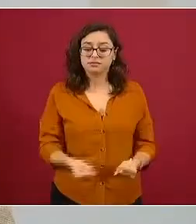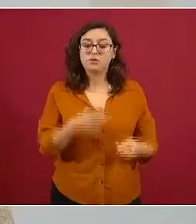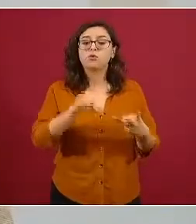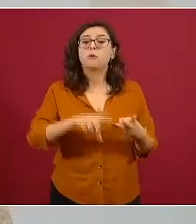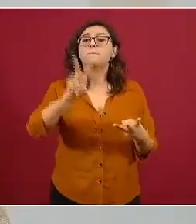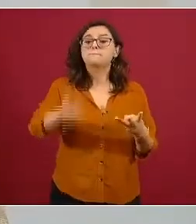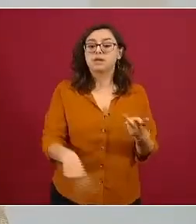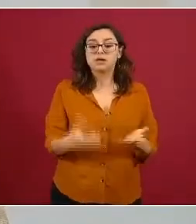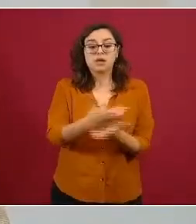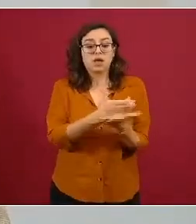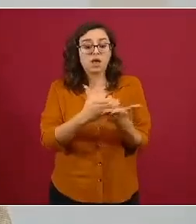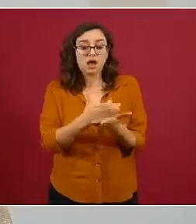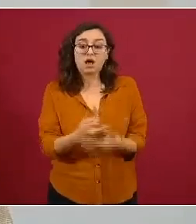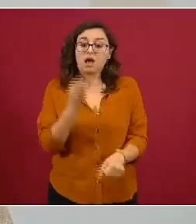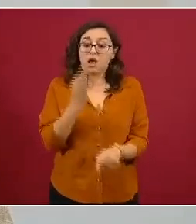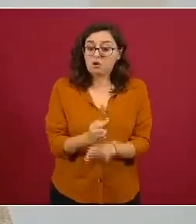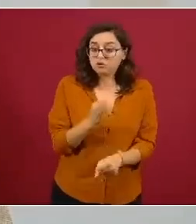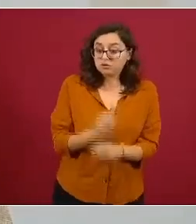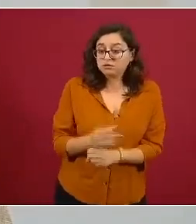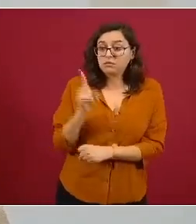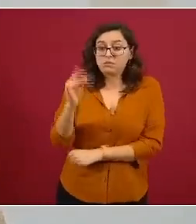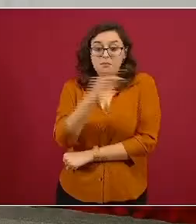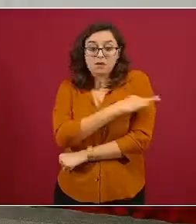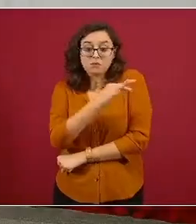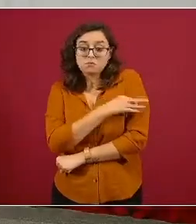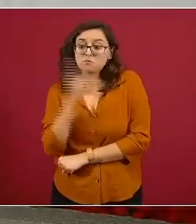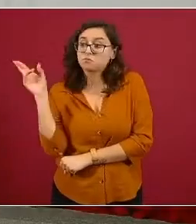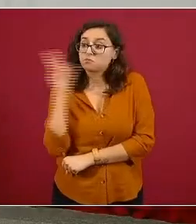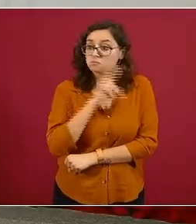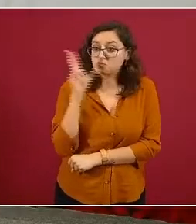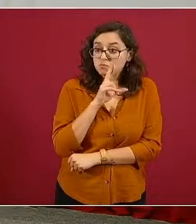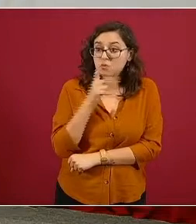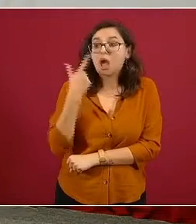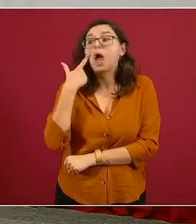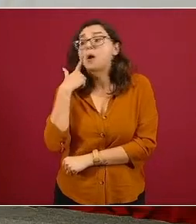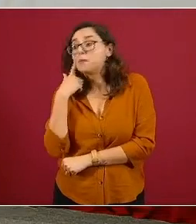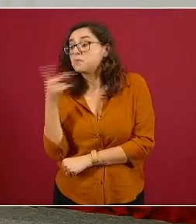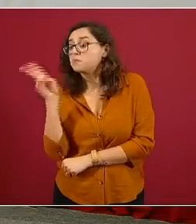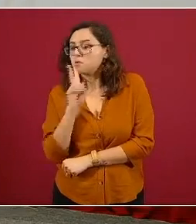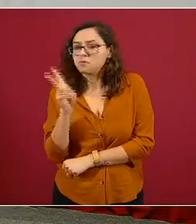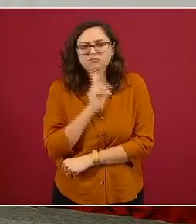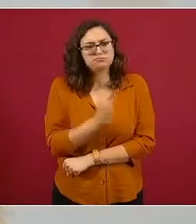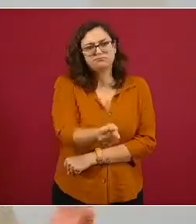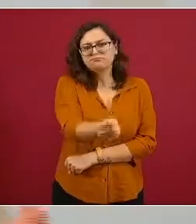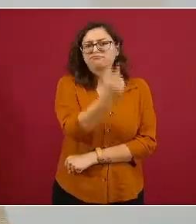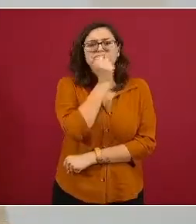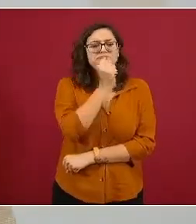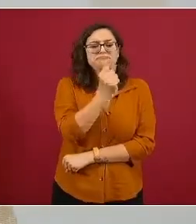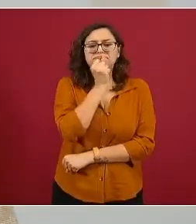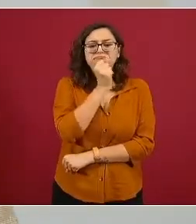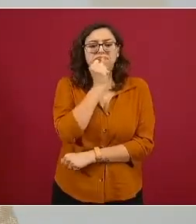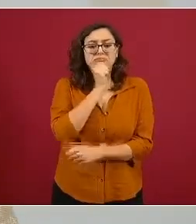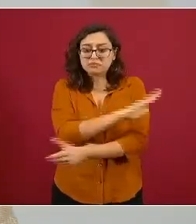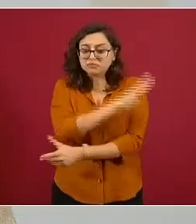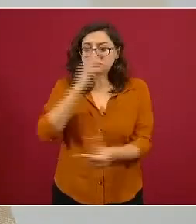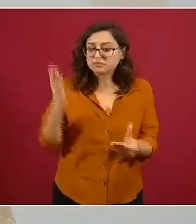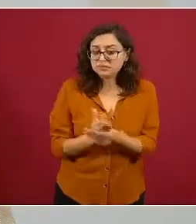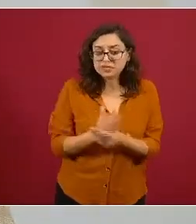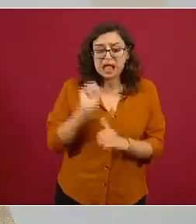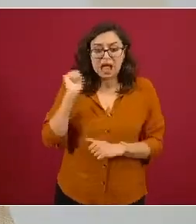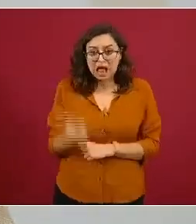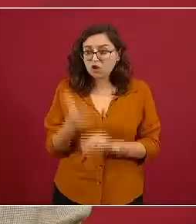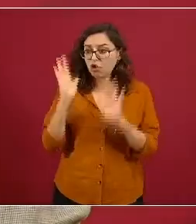momento, sencillamente, la vacuna rusa no ha sido sometida a consideración de COFEPRIS, no hay expediente alguno